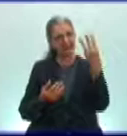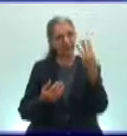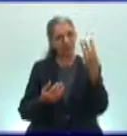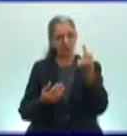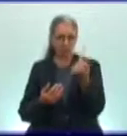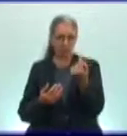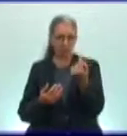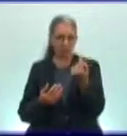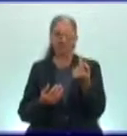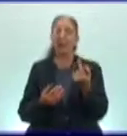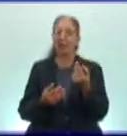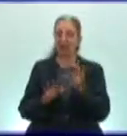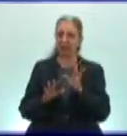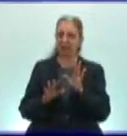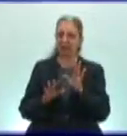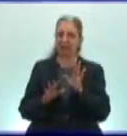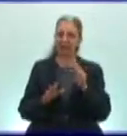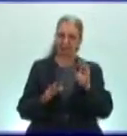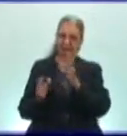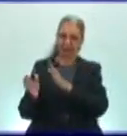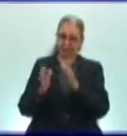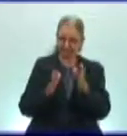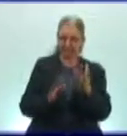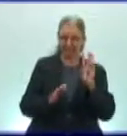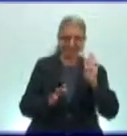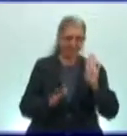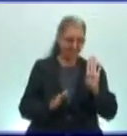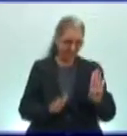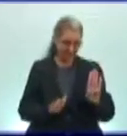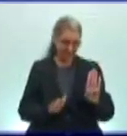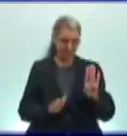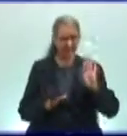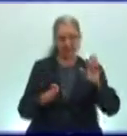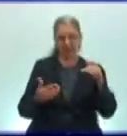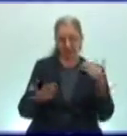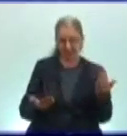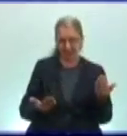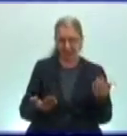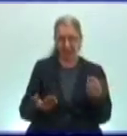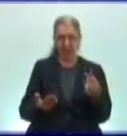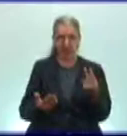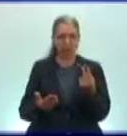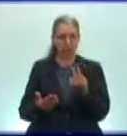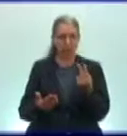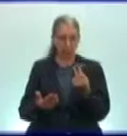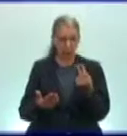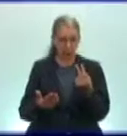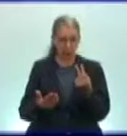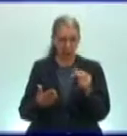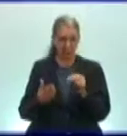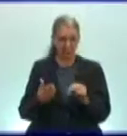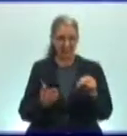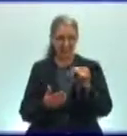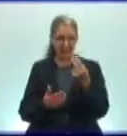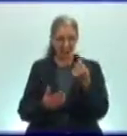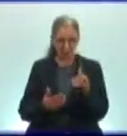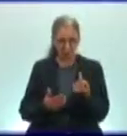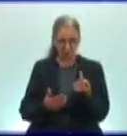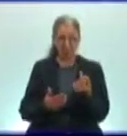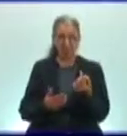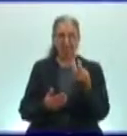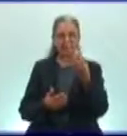El elemento B, es decir, la distribución electrónica del elemento B, tiene 2 electrones en el primer nivel y